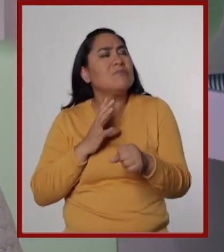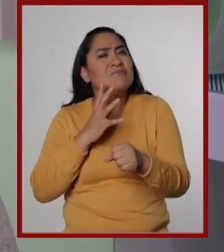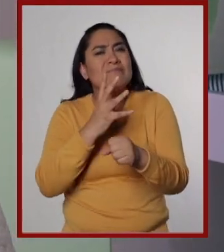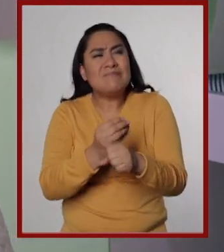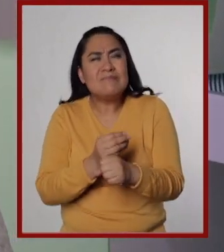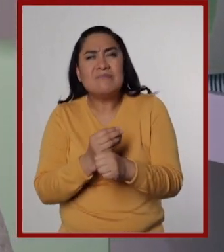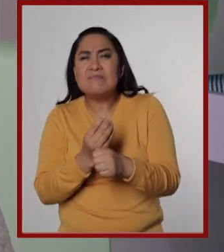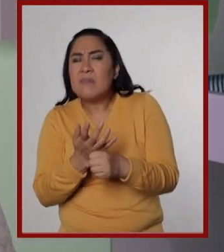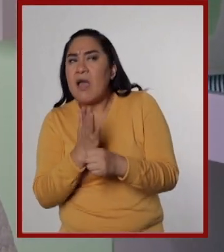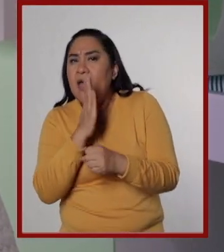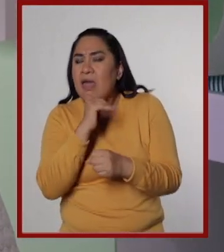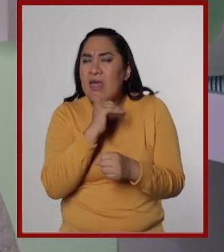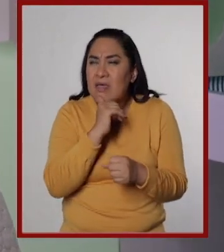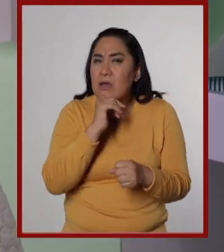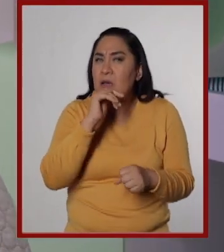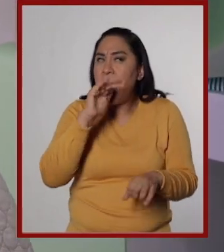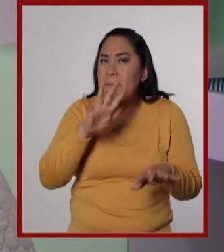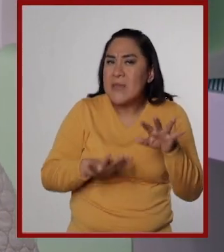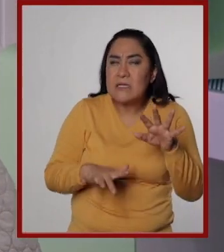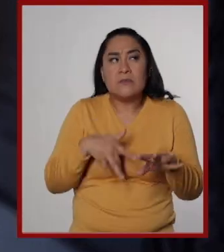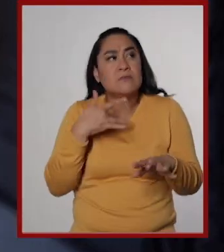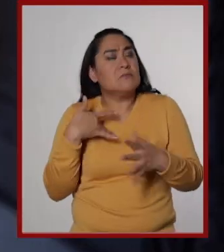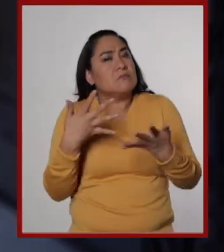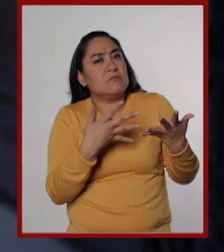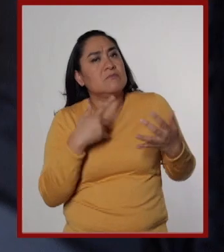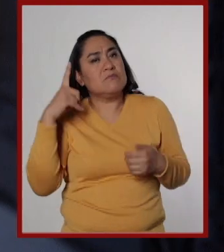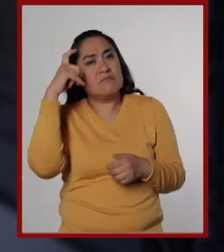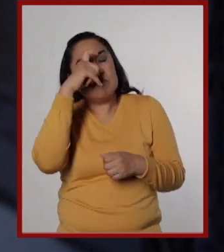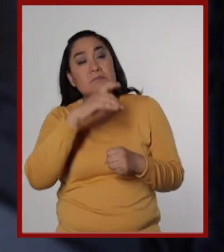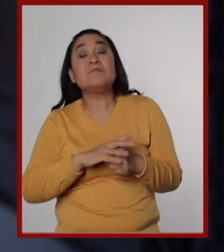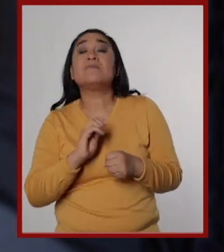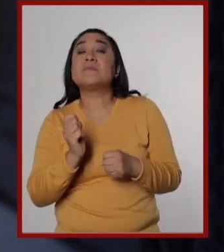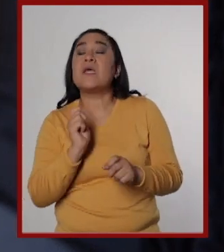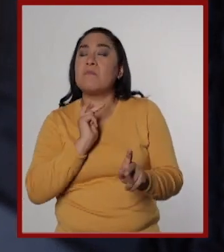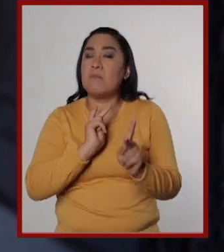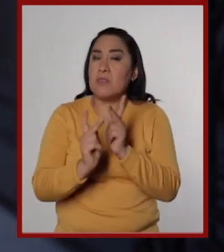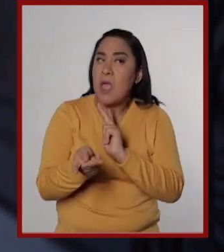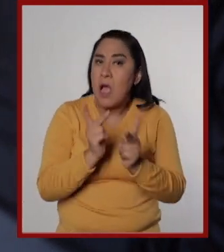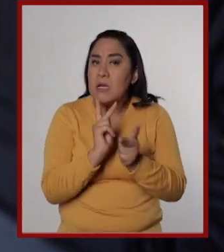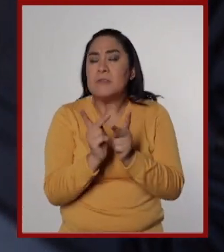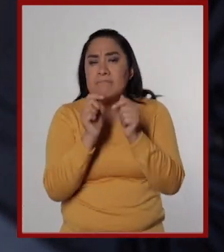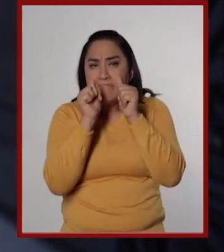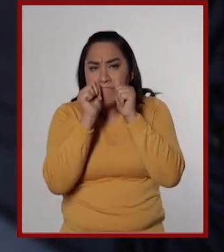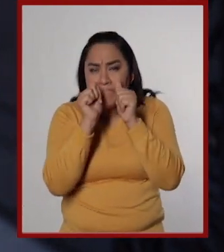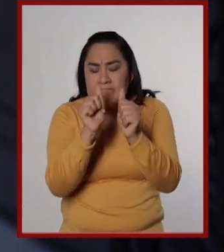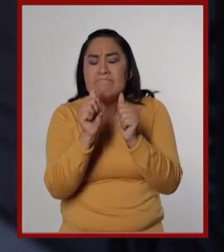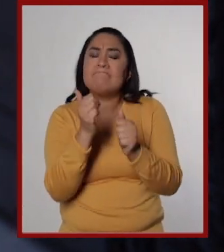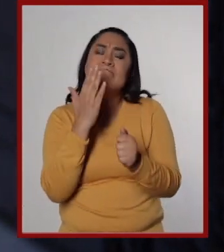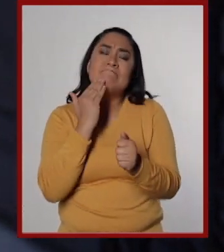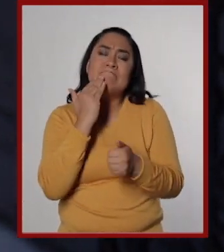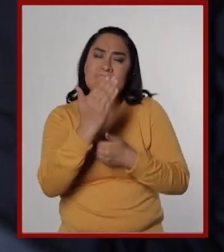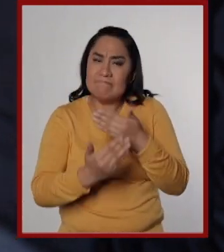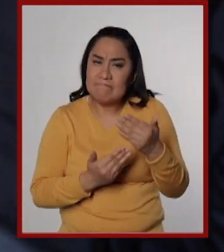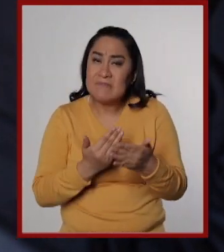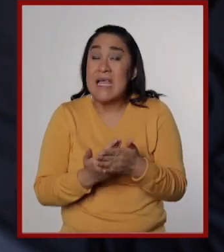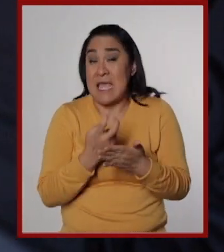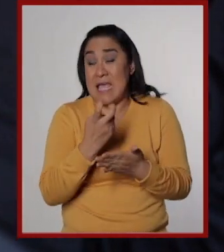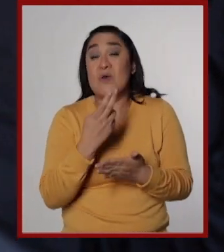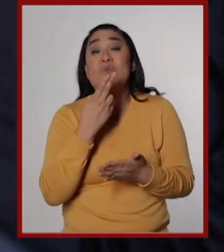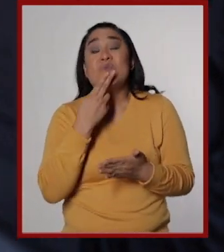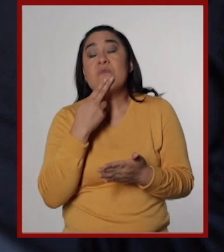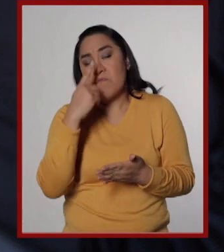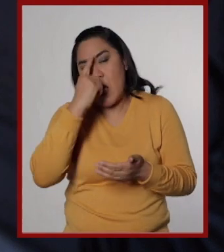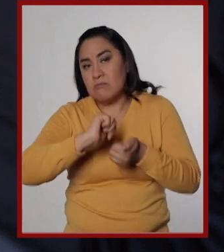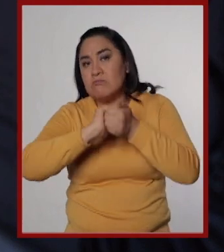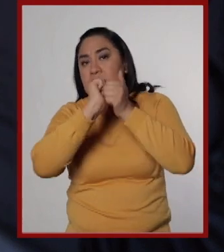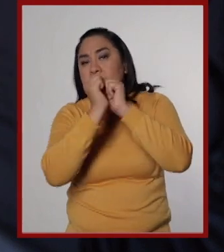parece insalvable cuando parece que no hay de otra? El diálogo, la escucha y la empatía son herramientas para la comunicación